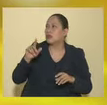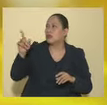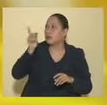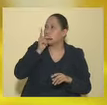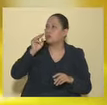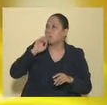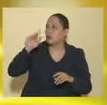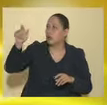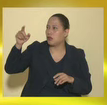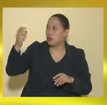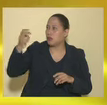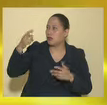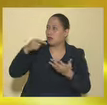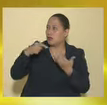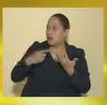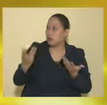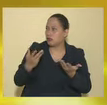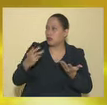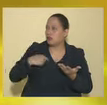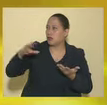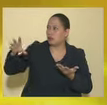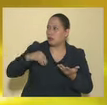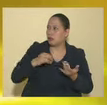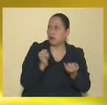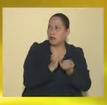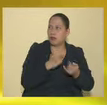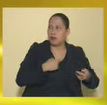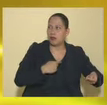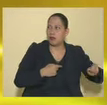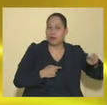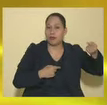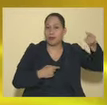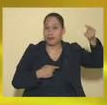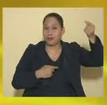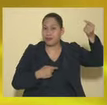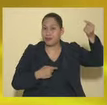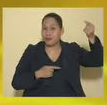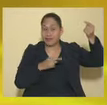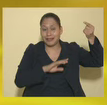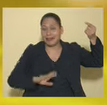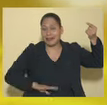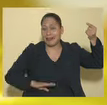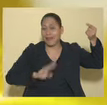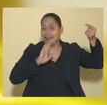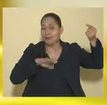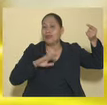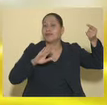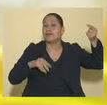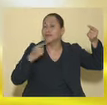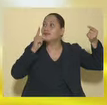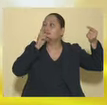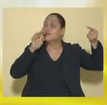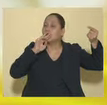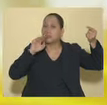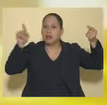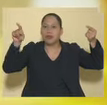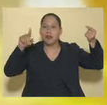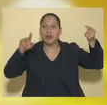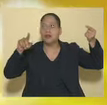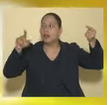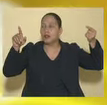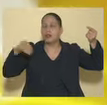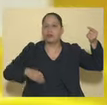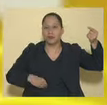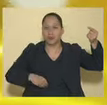les enseñas. Por eso después los niños crecen con ciertas actitudes y la mamá sorprendida, el papá